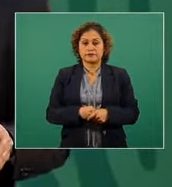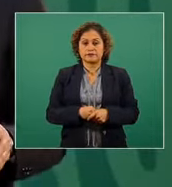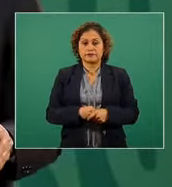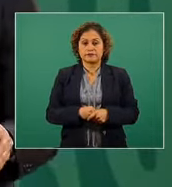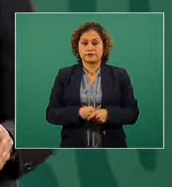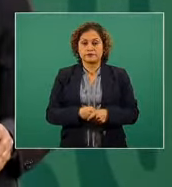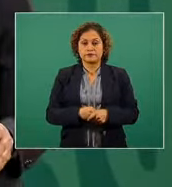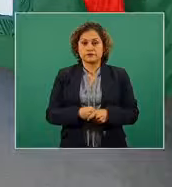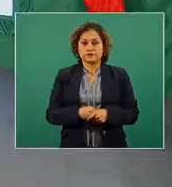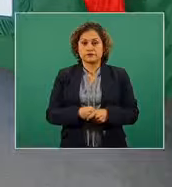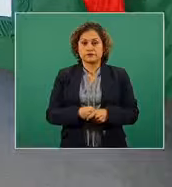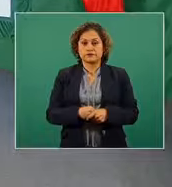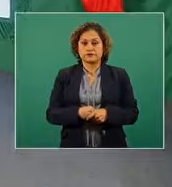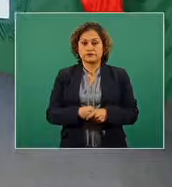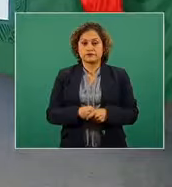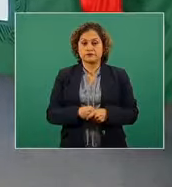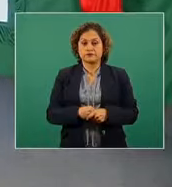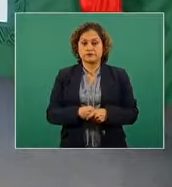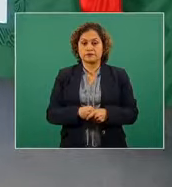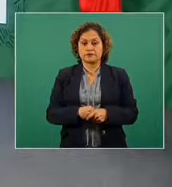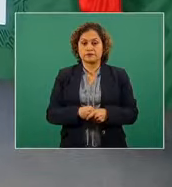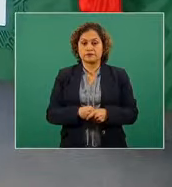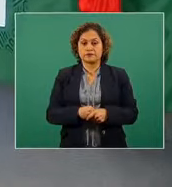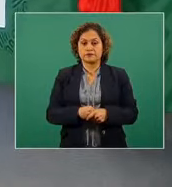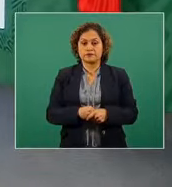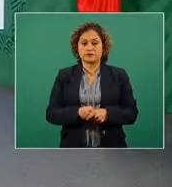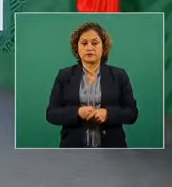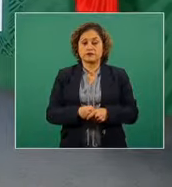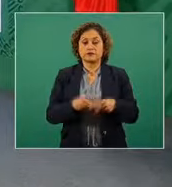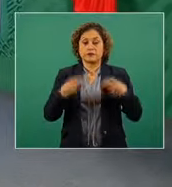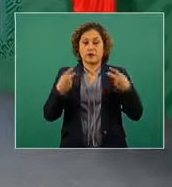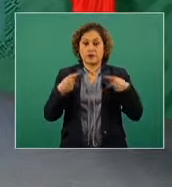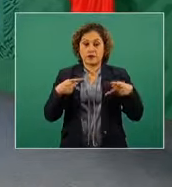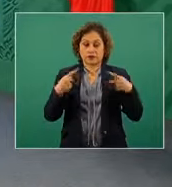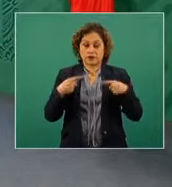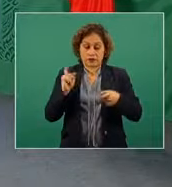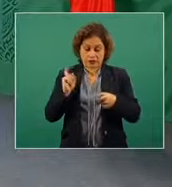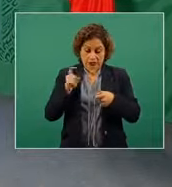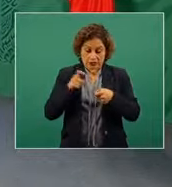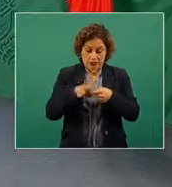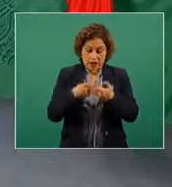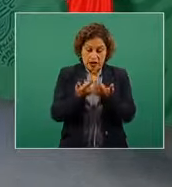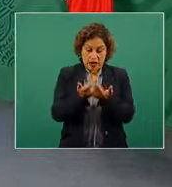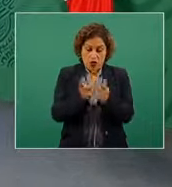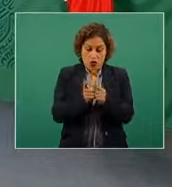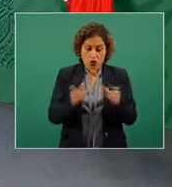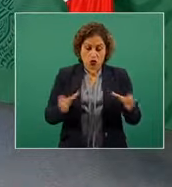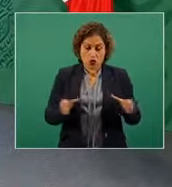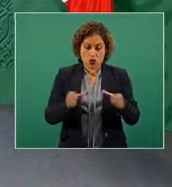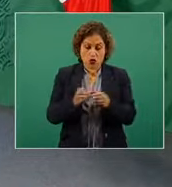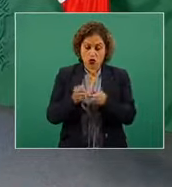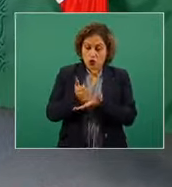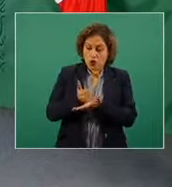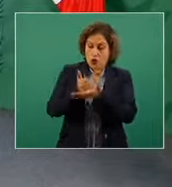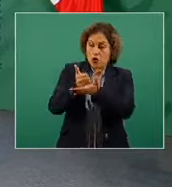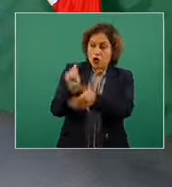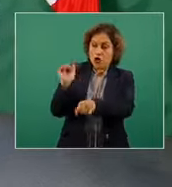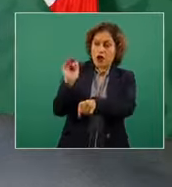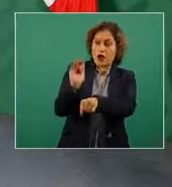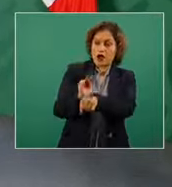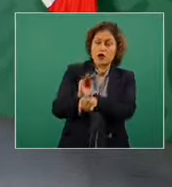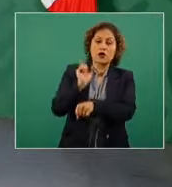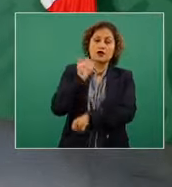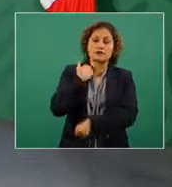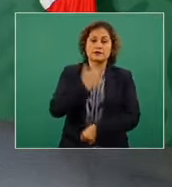llevó a la presidencia a Adolfo López Mateos, algunos militantes estén